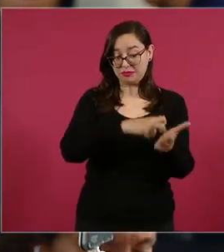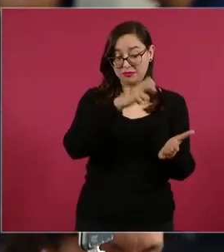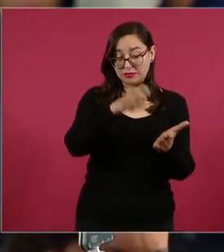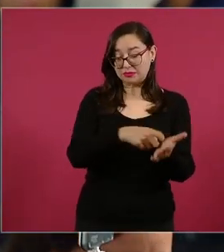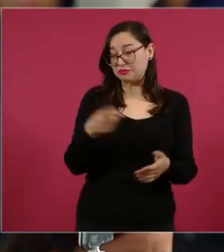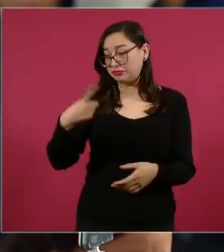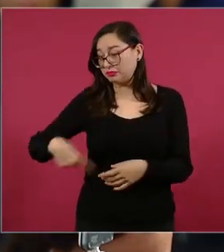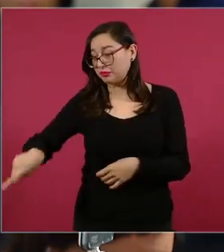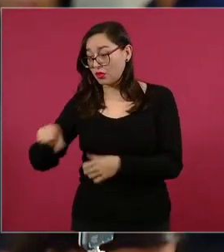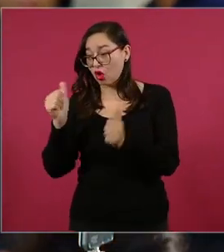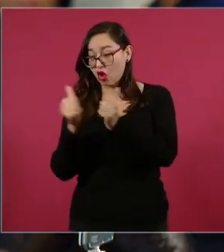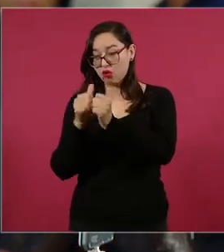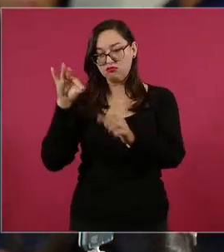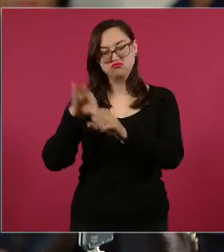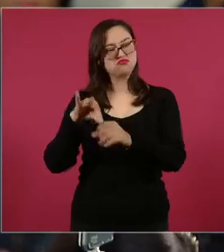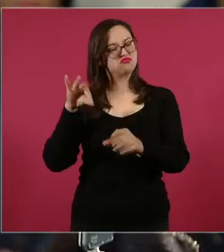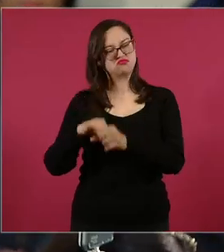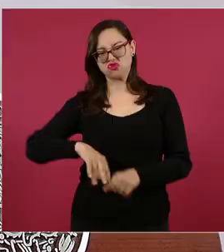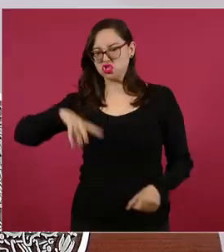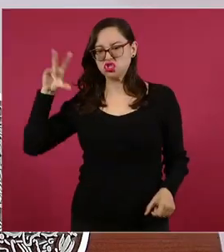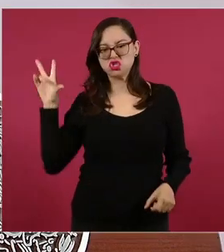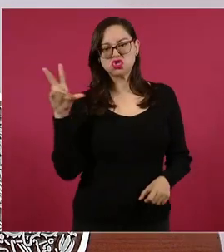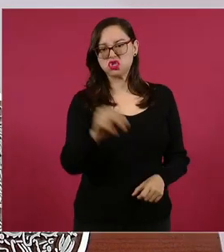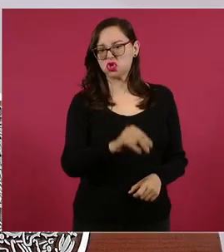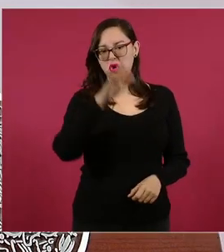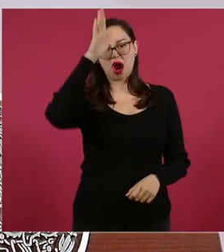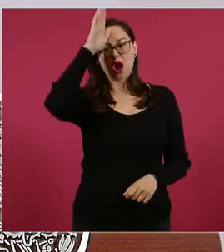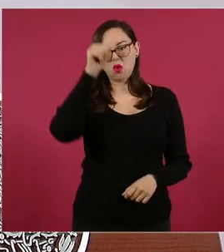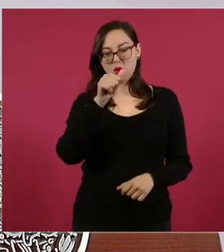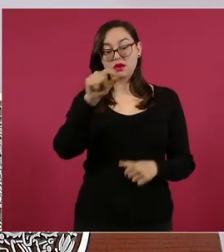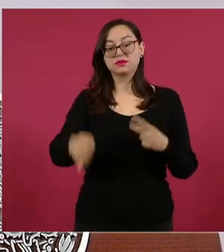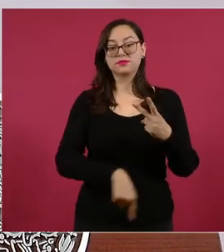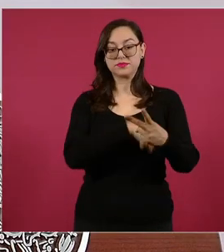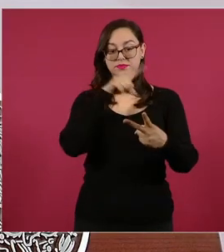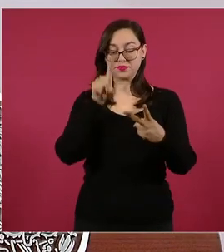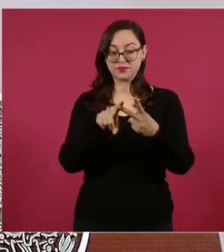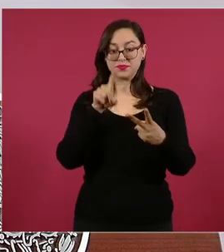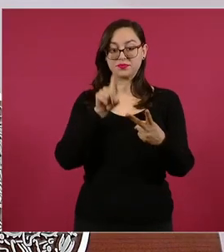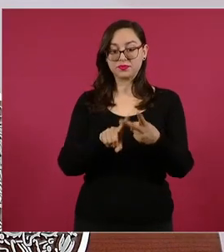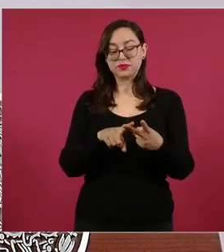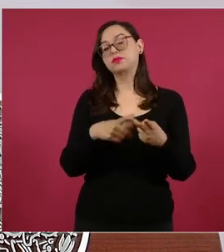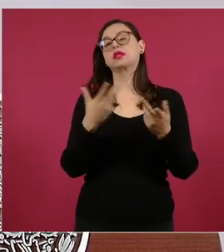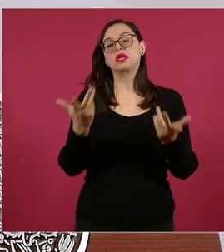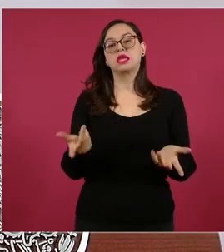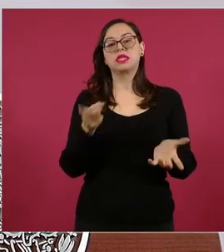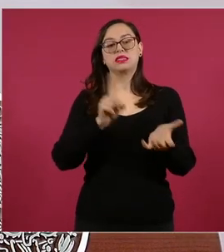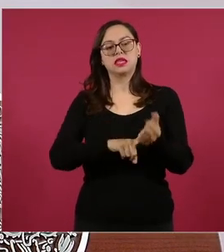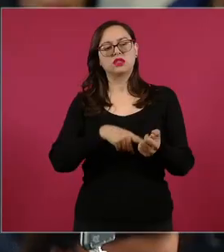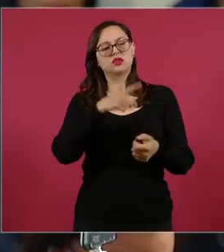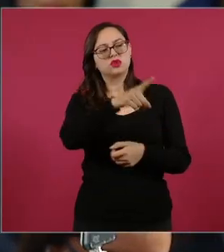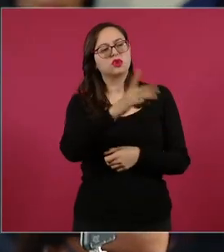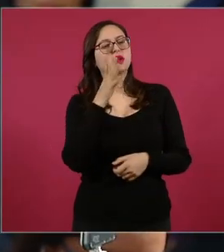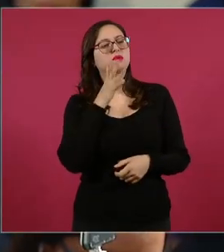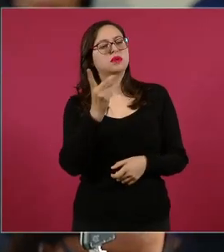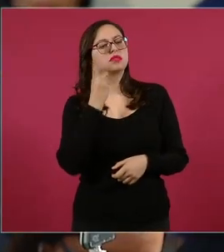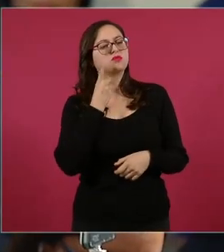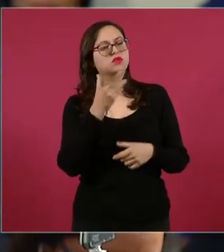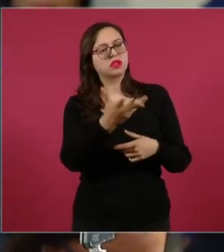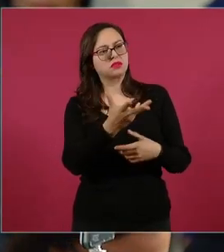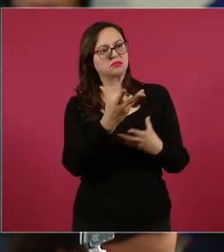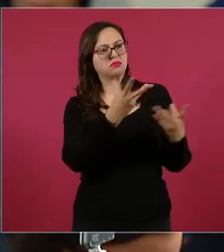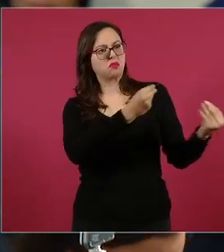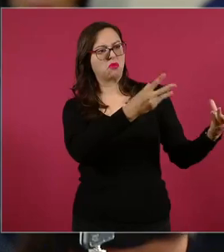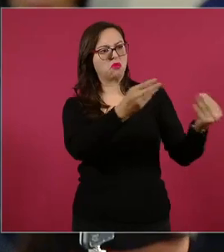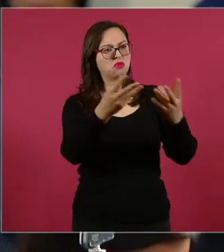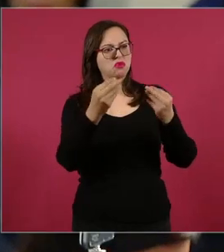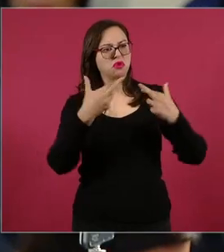estarán preparando alguna acción en contra de lo que llaman ellos la sobrerepresentación. Y también aquí llama la atención